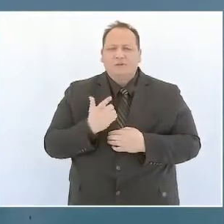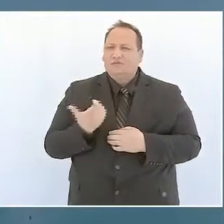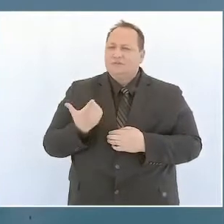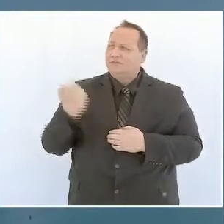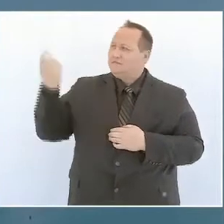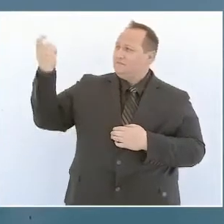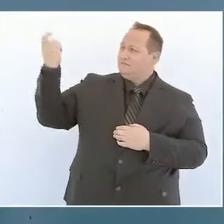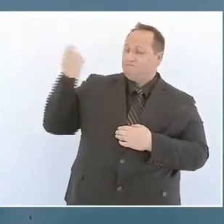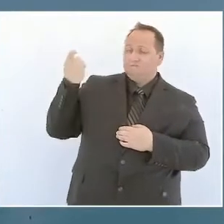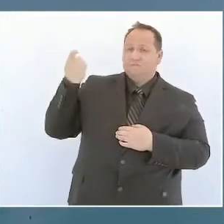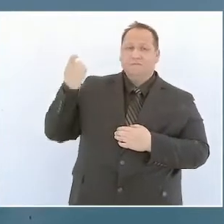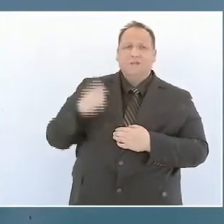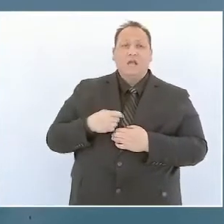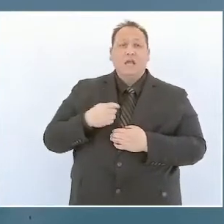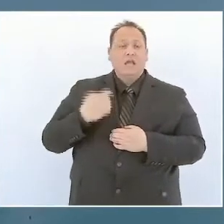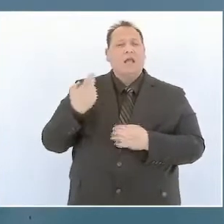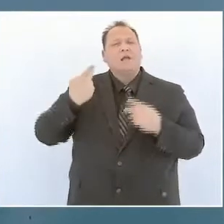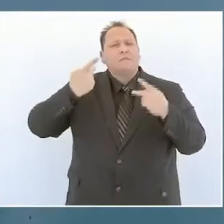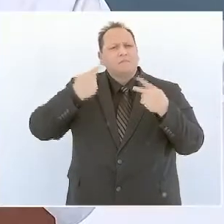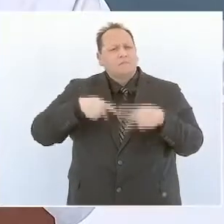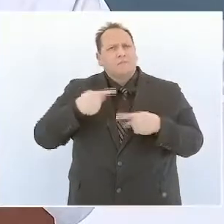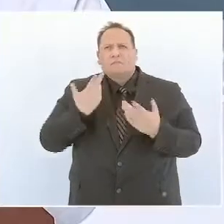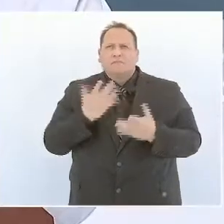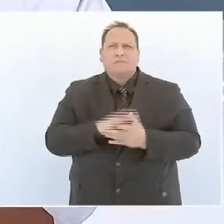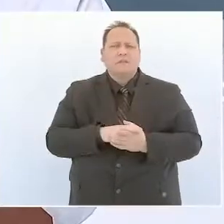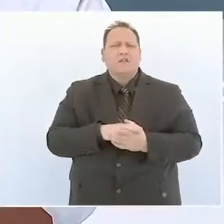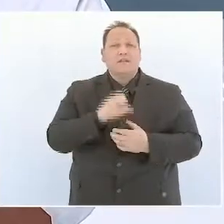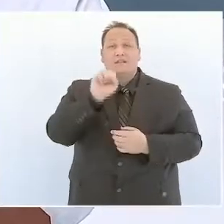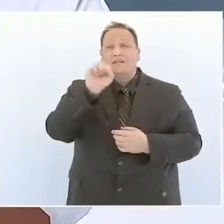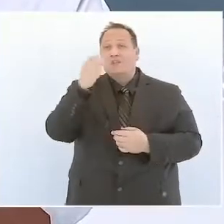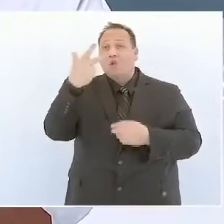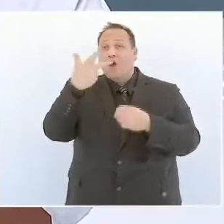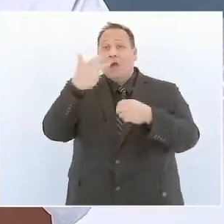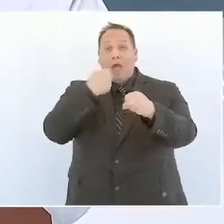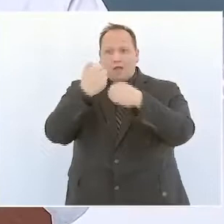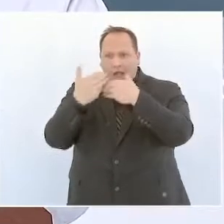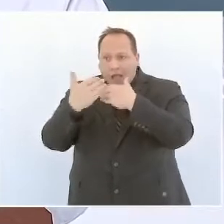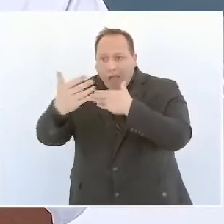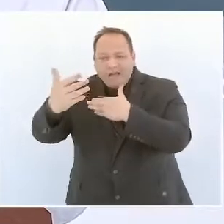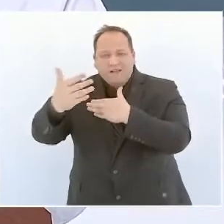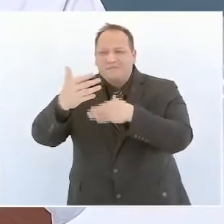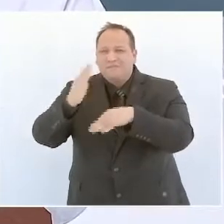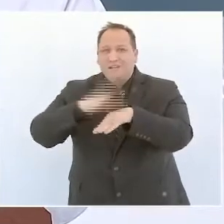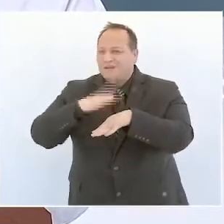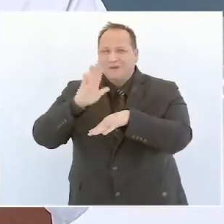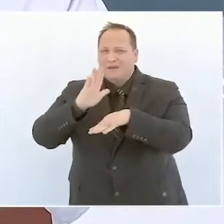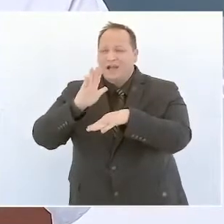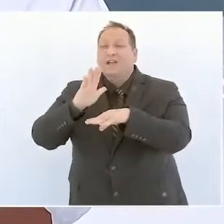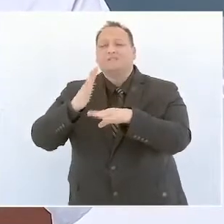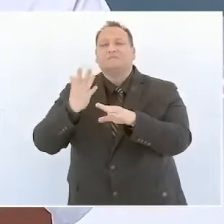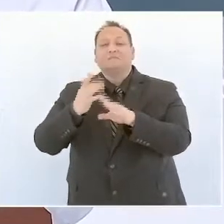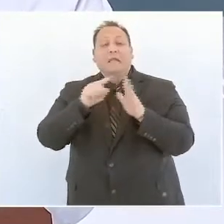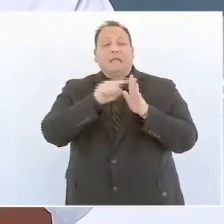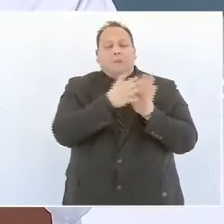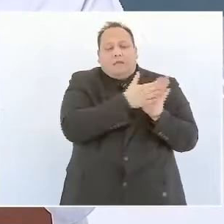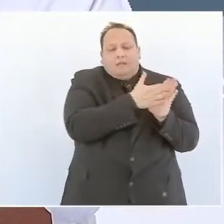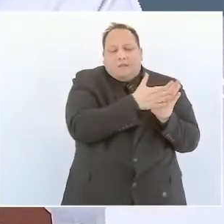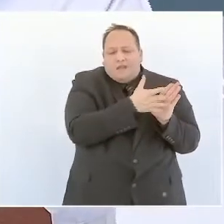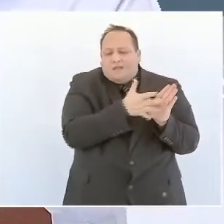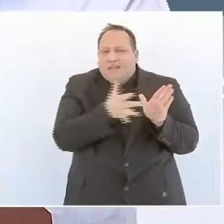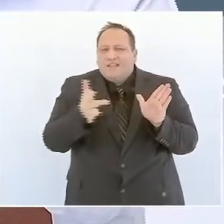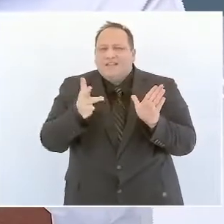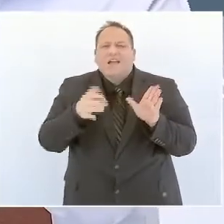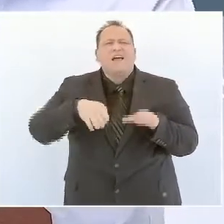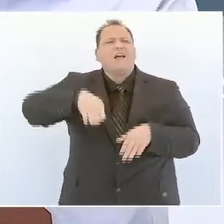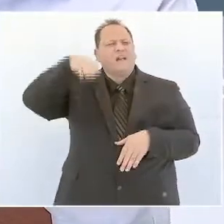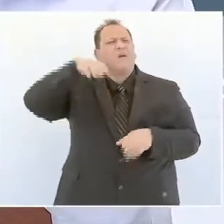no solo se va a entregar a mayores de 68 años, sino vamos a comenzar a